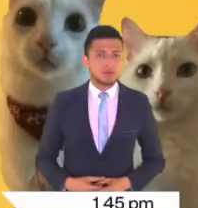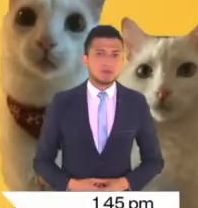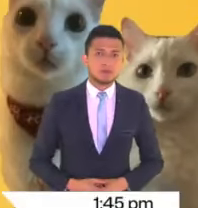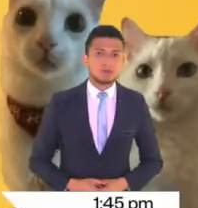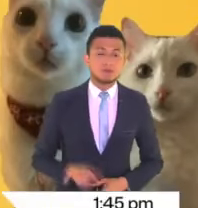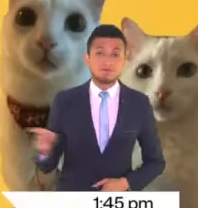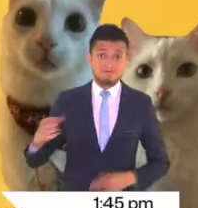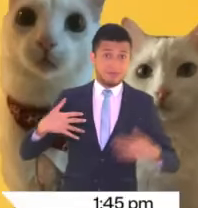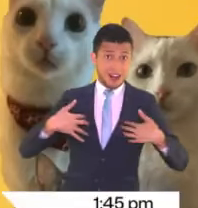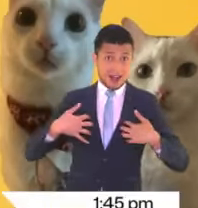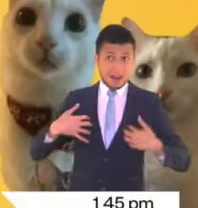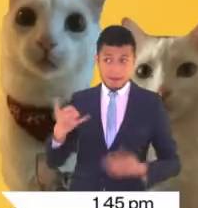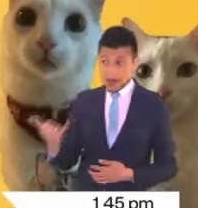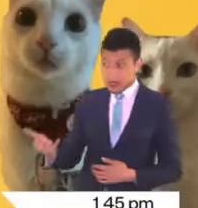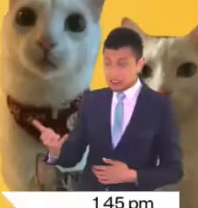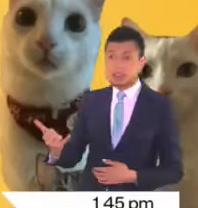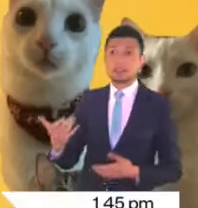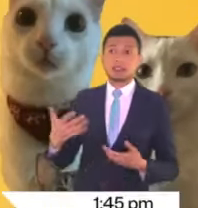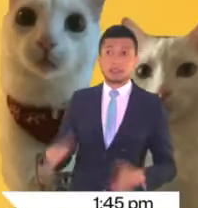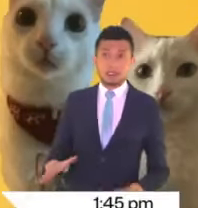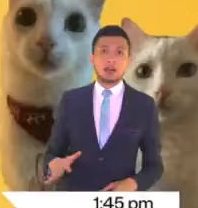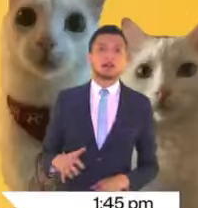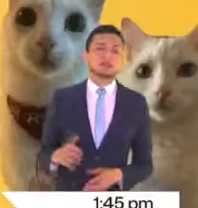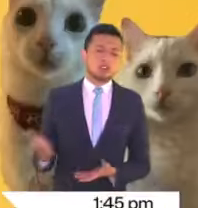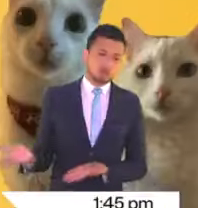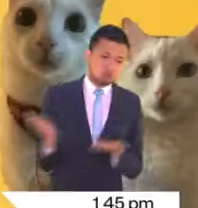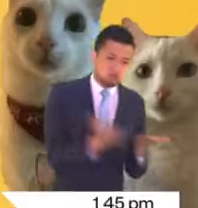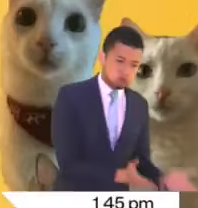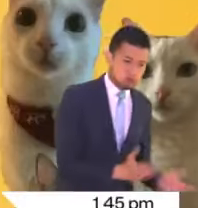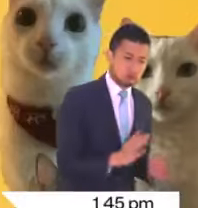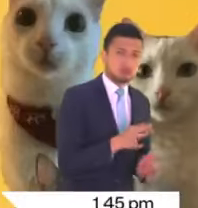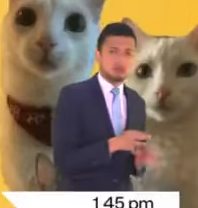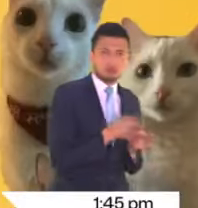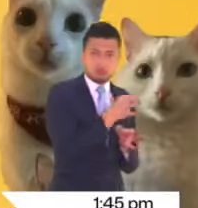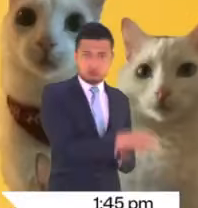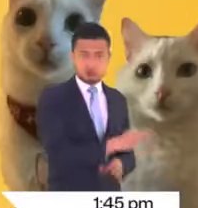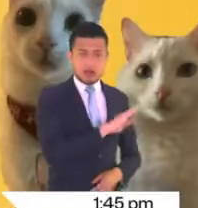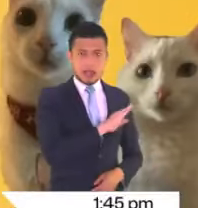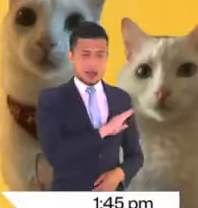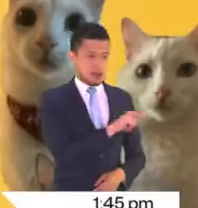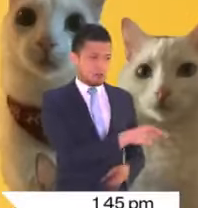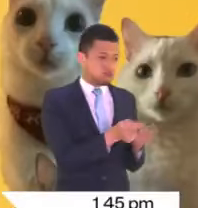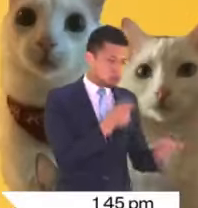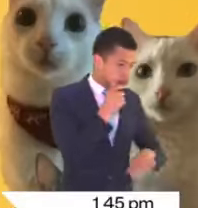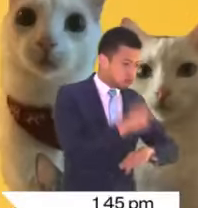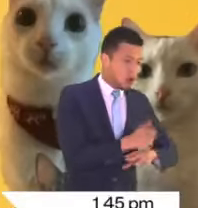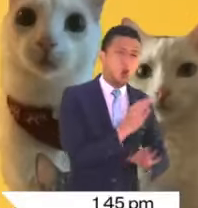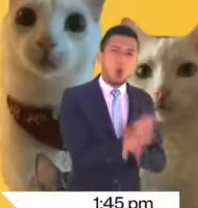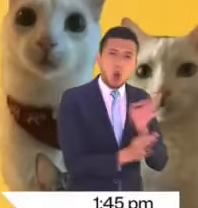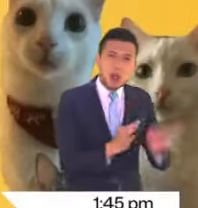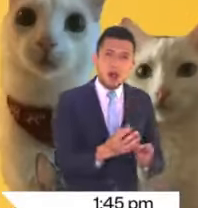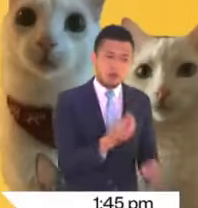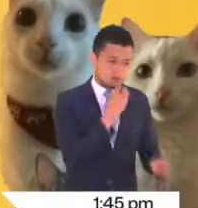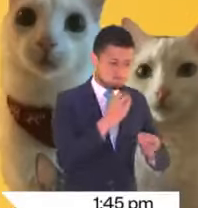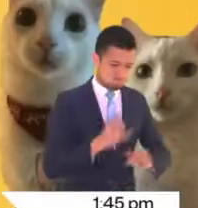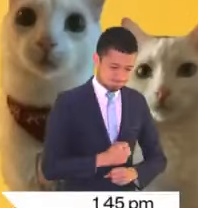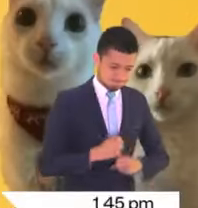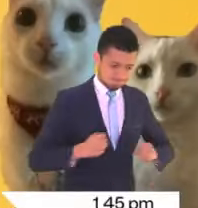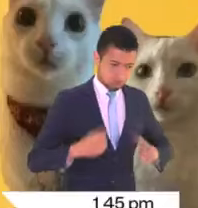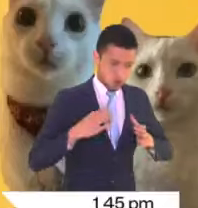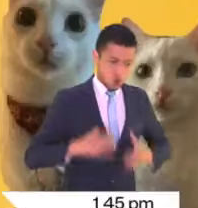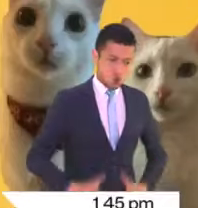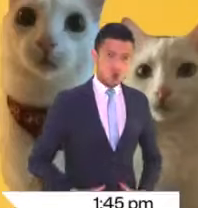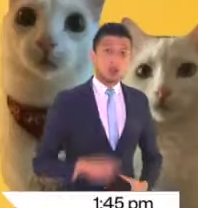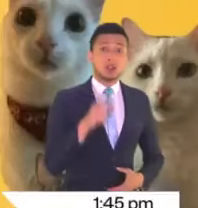animales llegan al albergue municipal, donde les daremos amor y cariño. Los recuperaremos porque tenían condición corporal muy baja. Para que usted los pueda